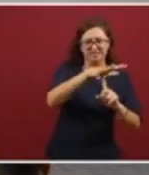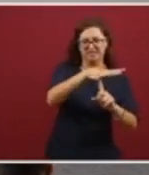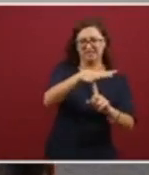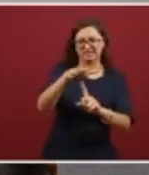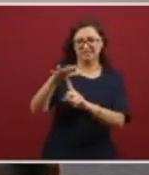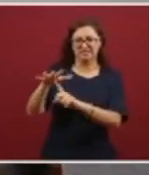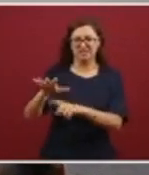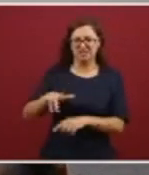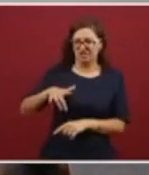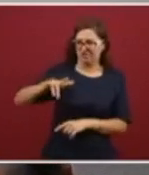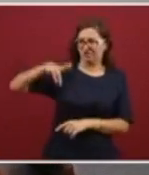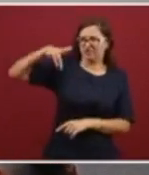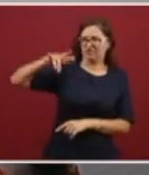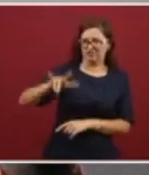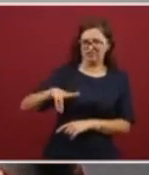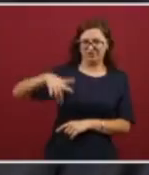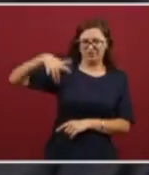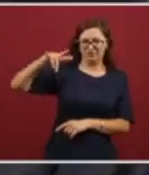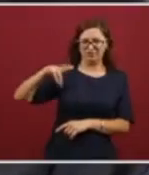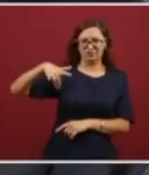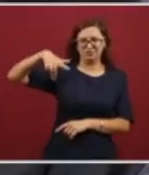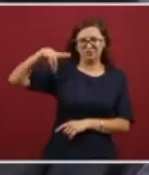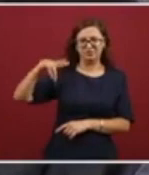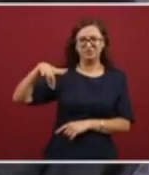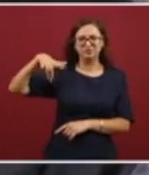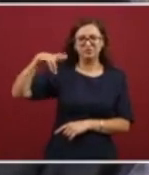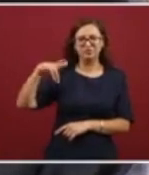para grabar